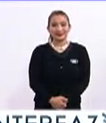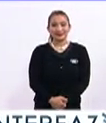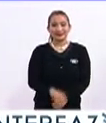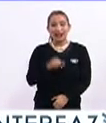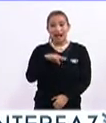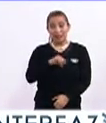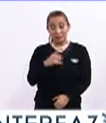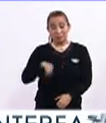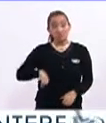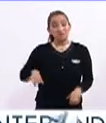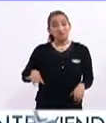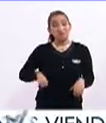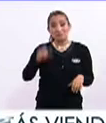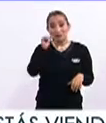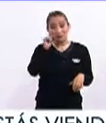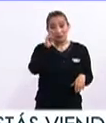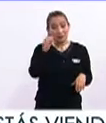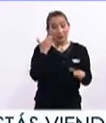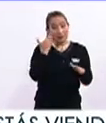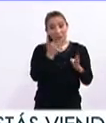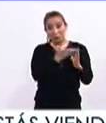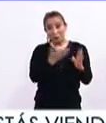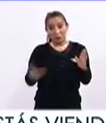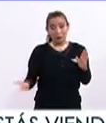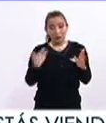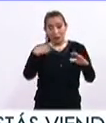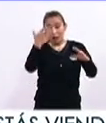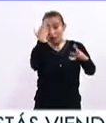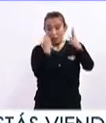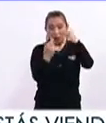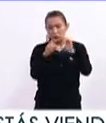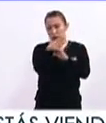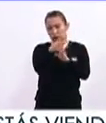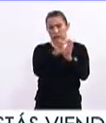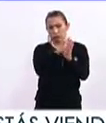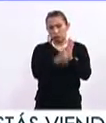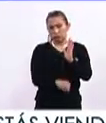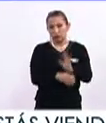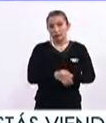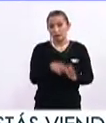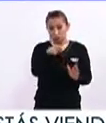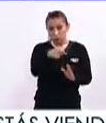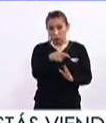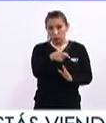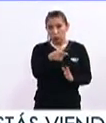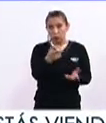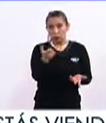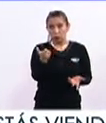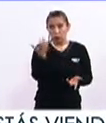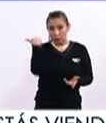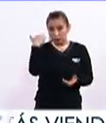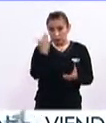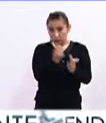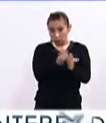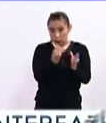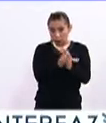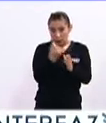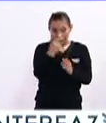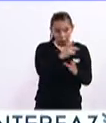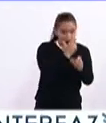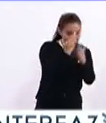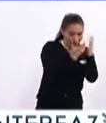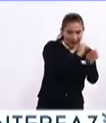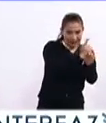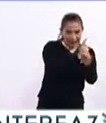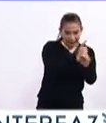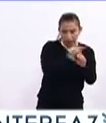Ana Cris, pues interesante, siempre esta etapa importante de nuestra formación. Tú, por ejemplo, ¿tuviste algún curso paralelo a tu carrera